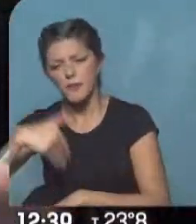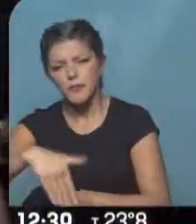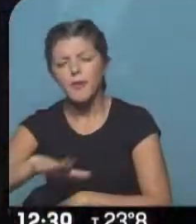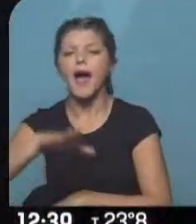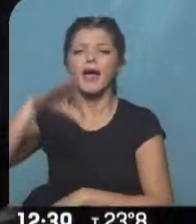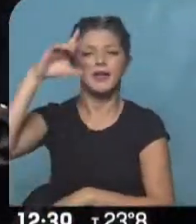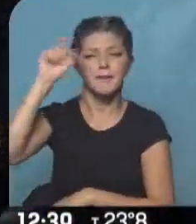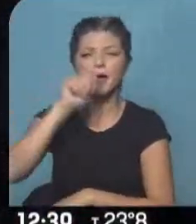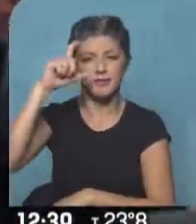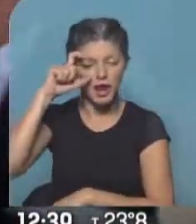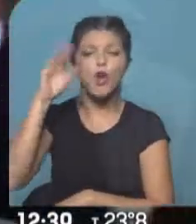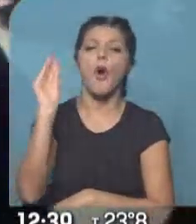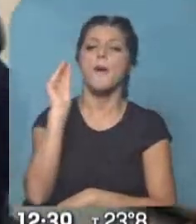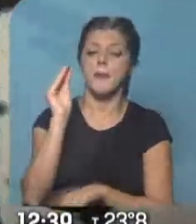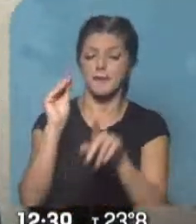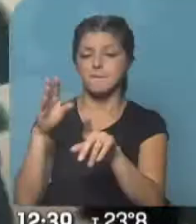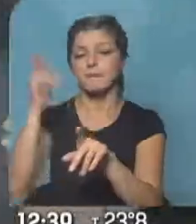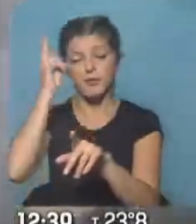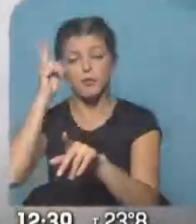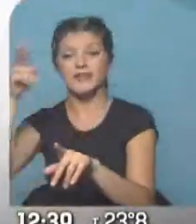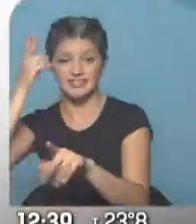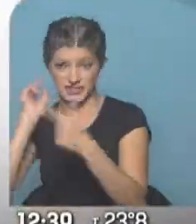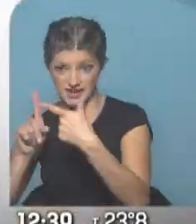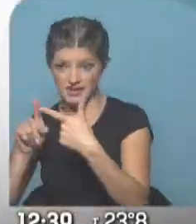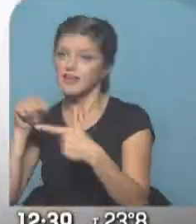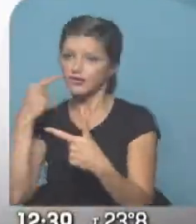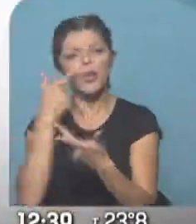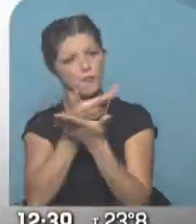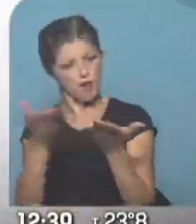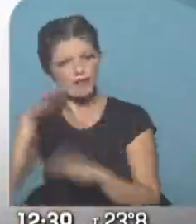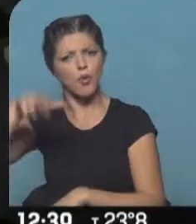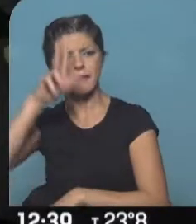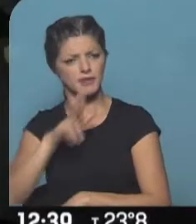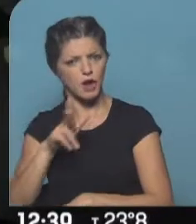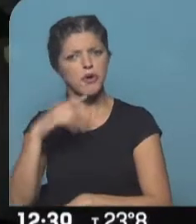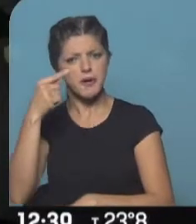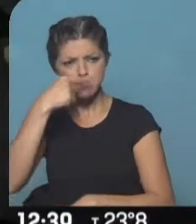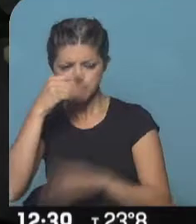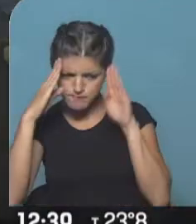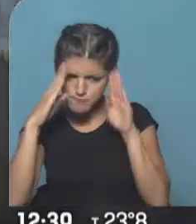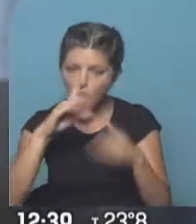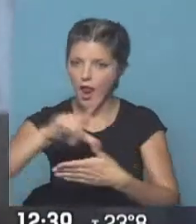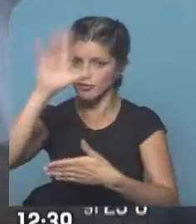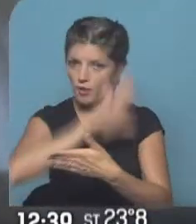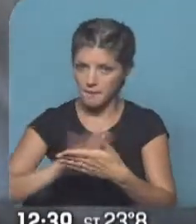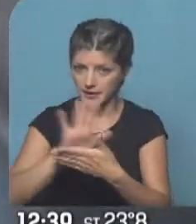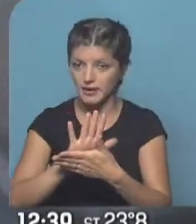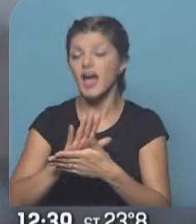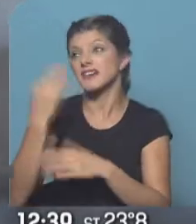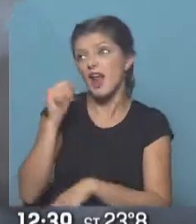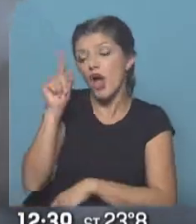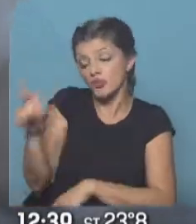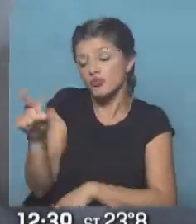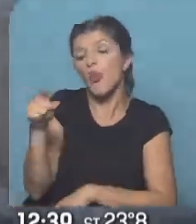evidencia la importancia que el Vaticano le asigna a la región, aunque sus viajes han sido múltiples y con diversos objetivos,